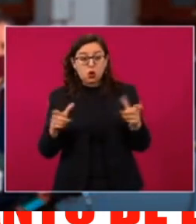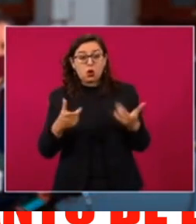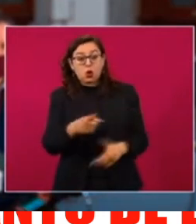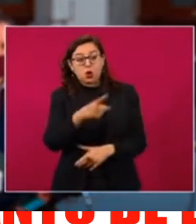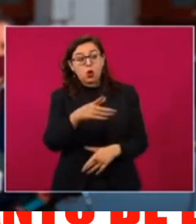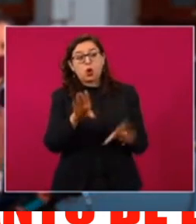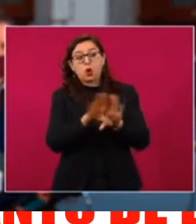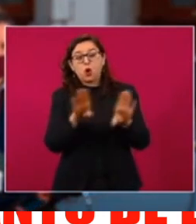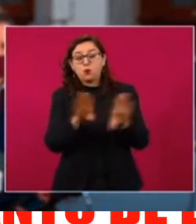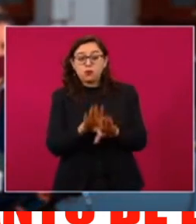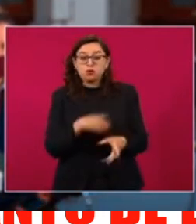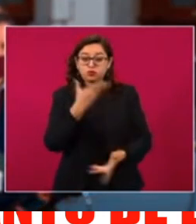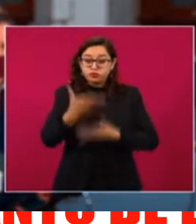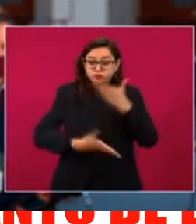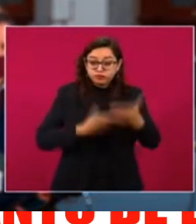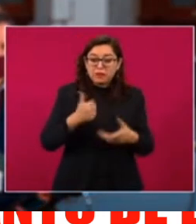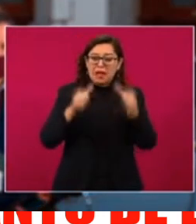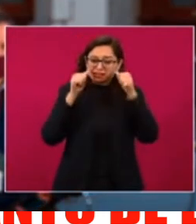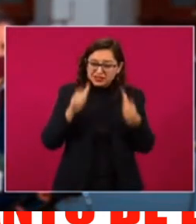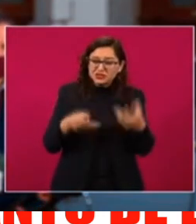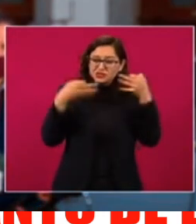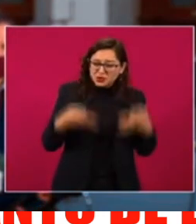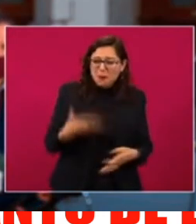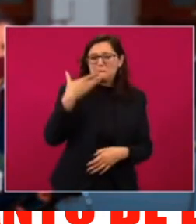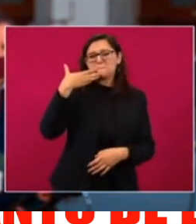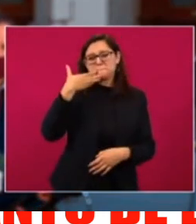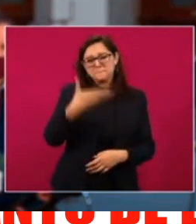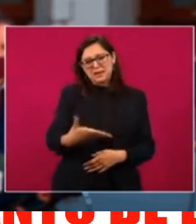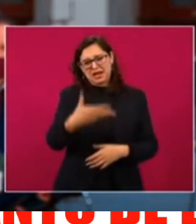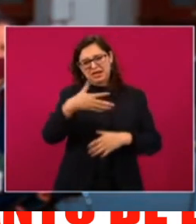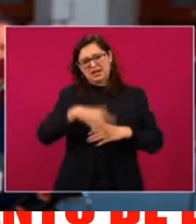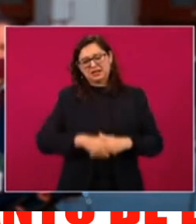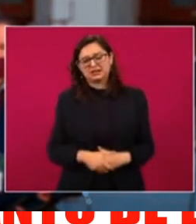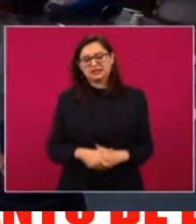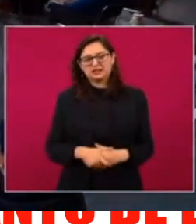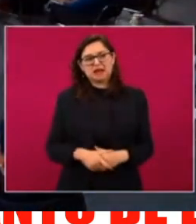bien qué es lo que ellos pueden hacer como gobierno, qué es lo que puede